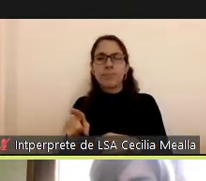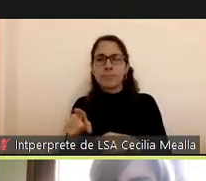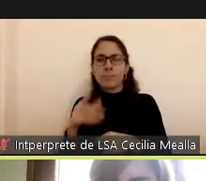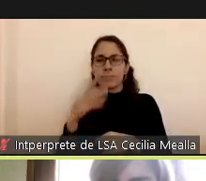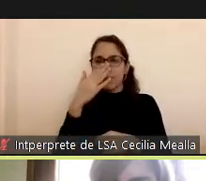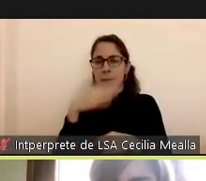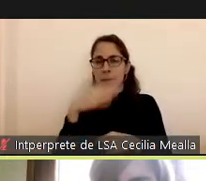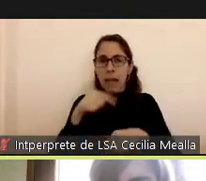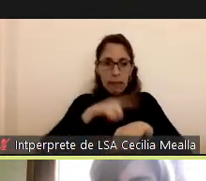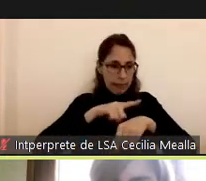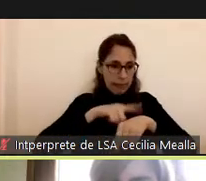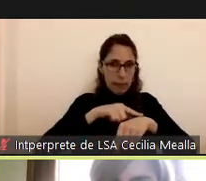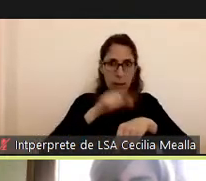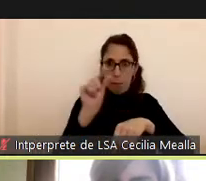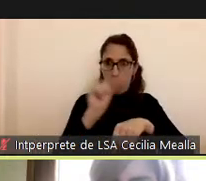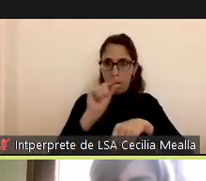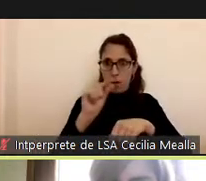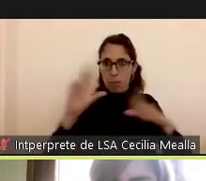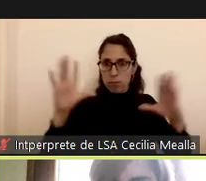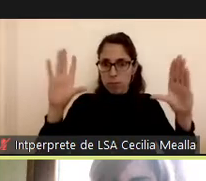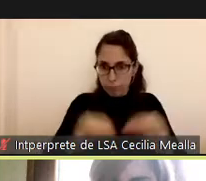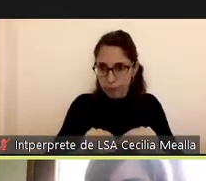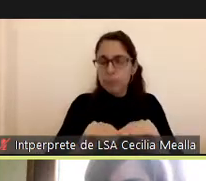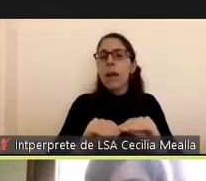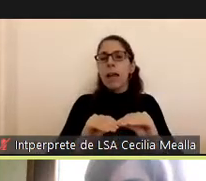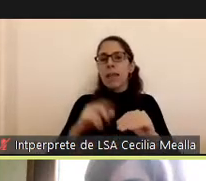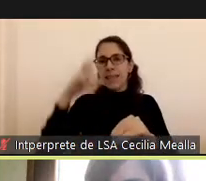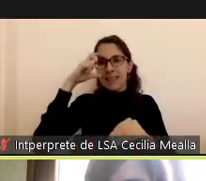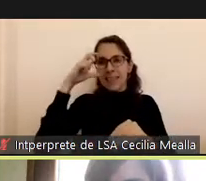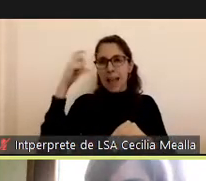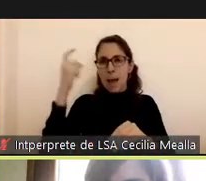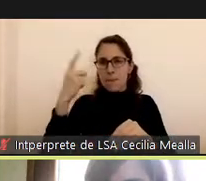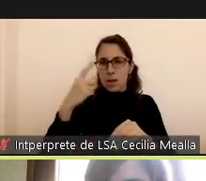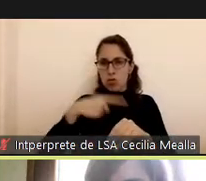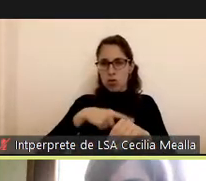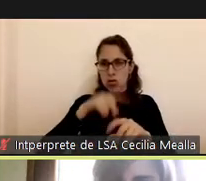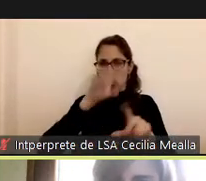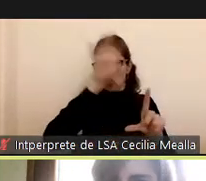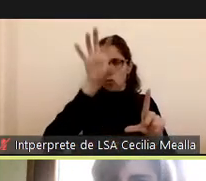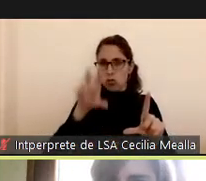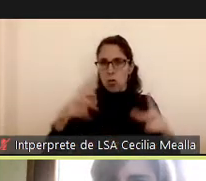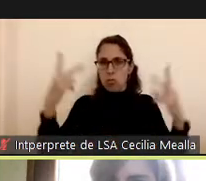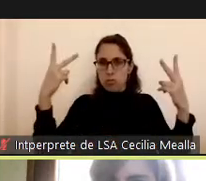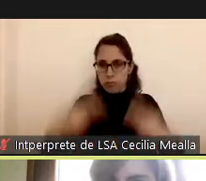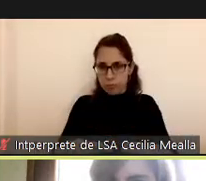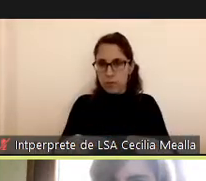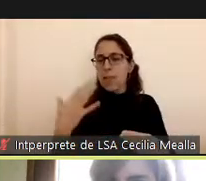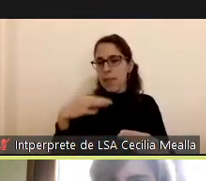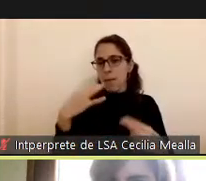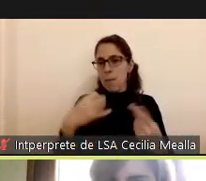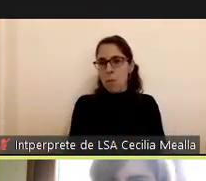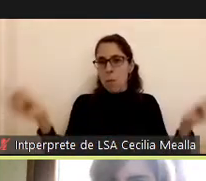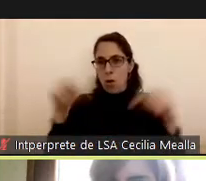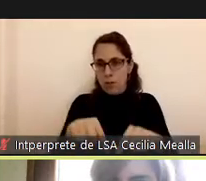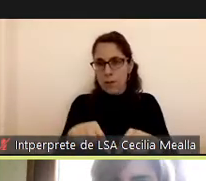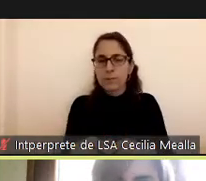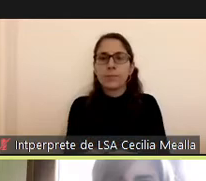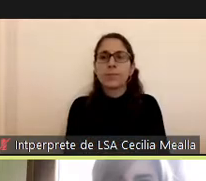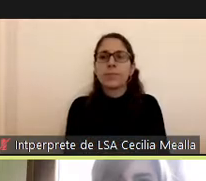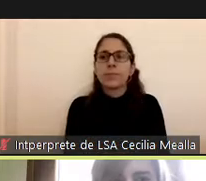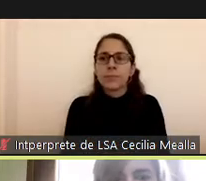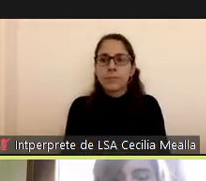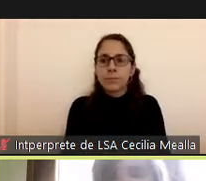se está por terminar el tiempo, en unos 10 minutitos quedan todavía, pero ya les aviso que nos vamos a reconectar.